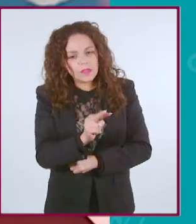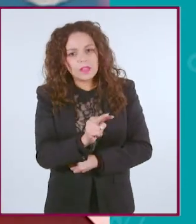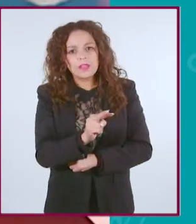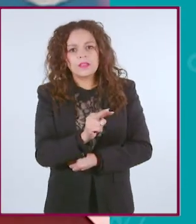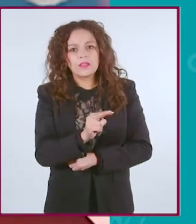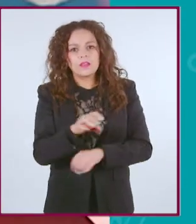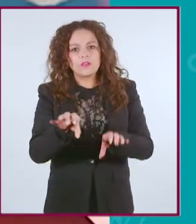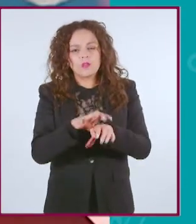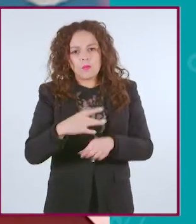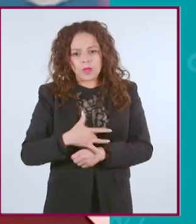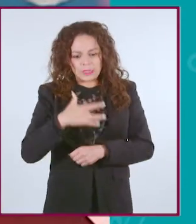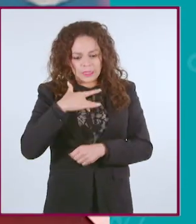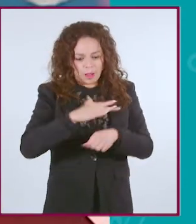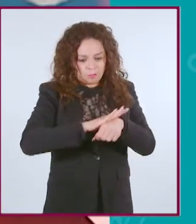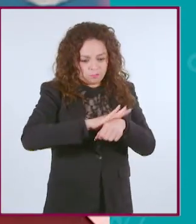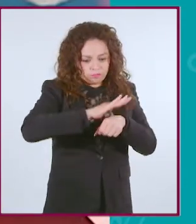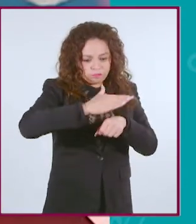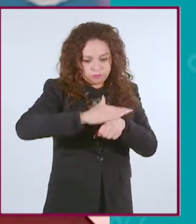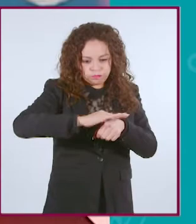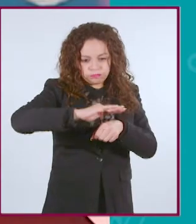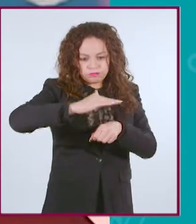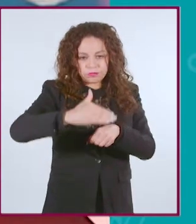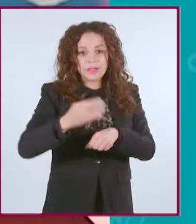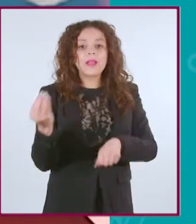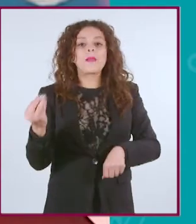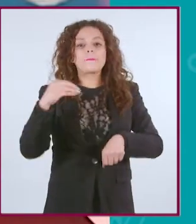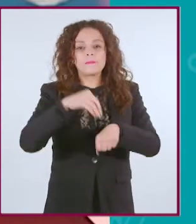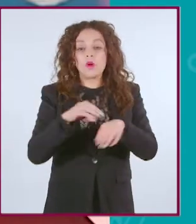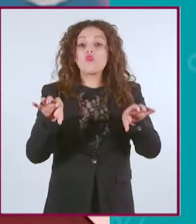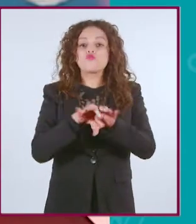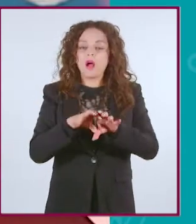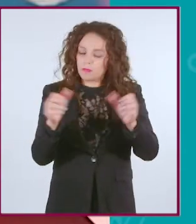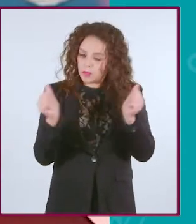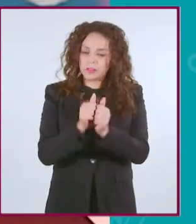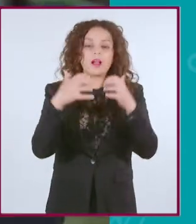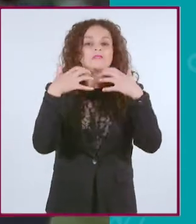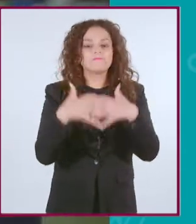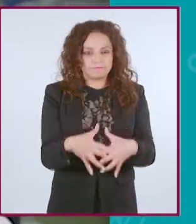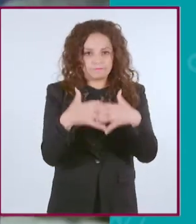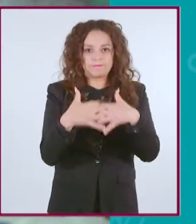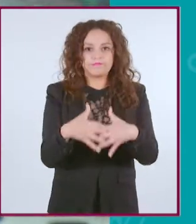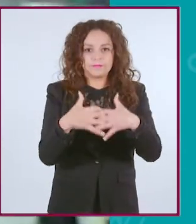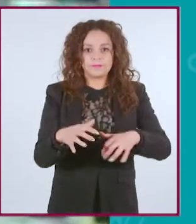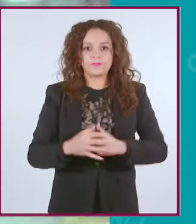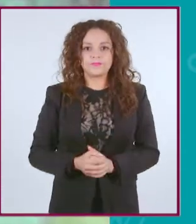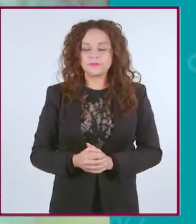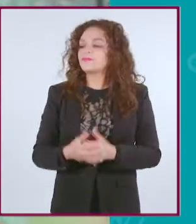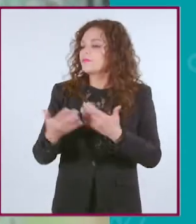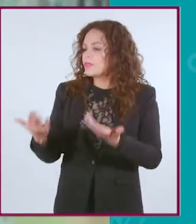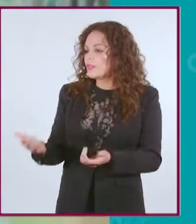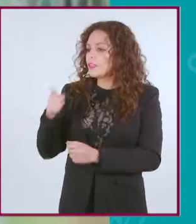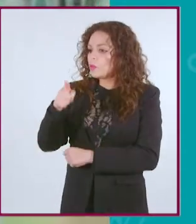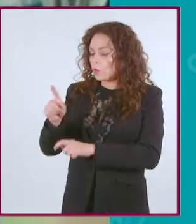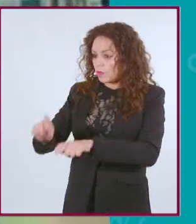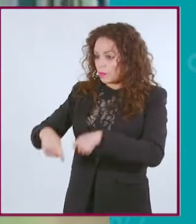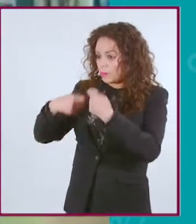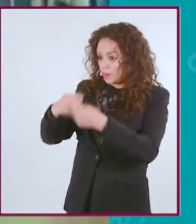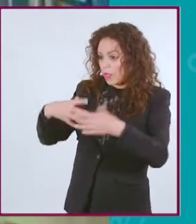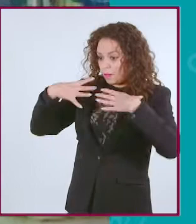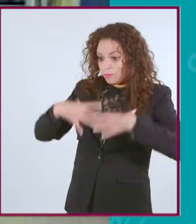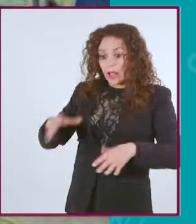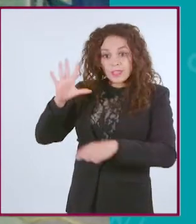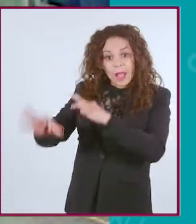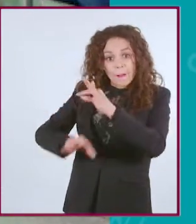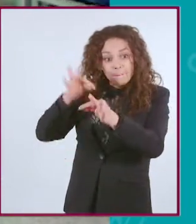un relieve que se lo estamos adicionando mecánicamente. Entonces ustedes ya entregan una prenda prácticamente